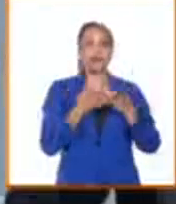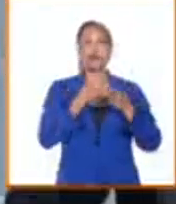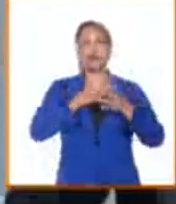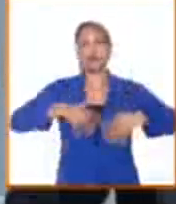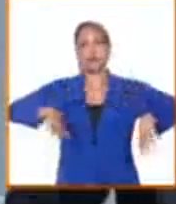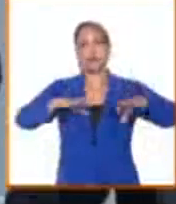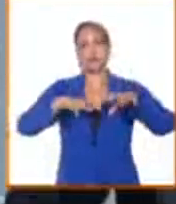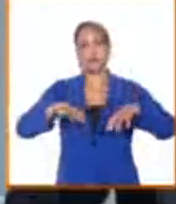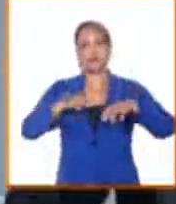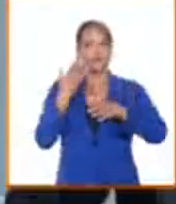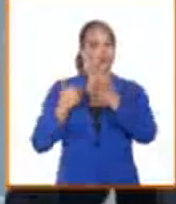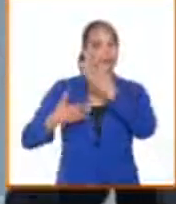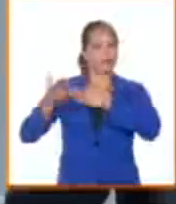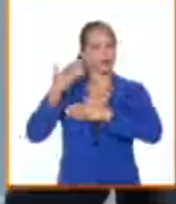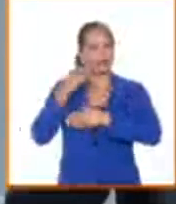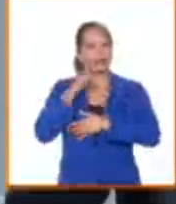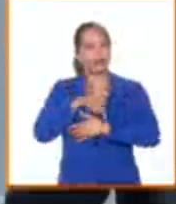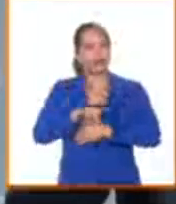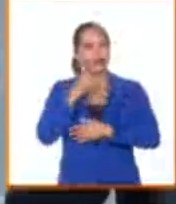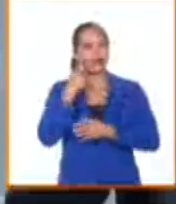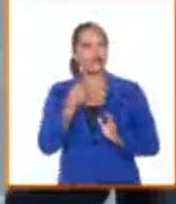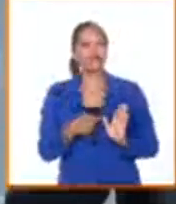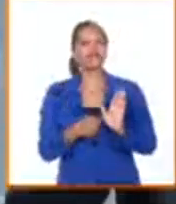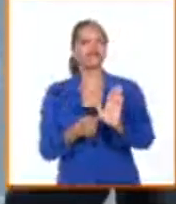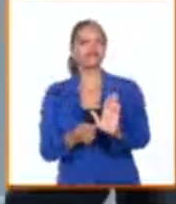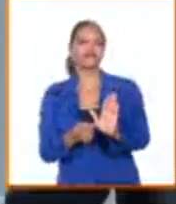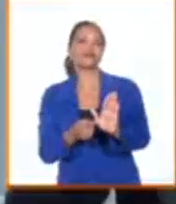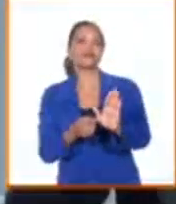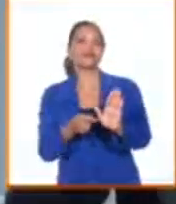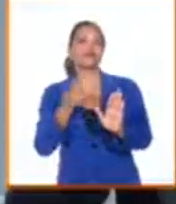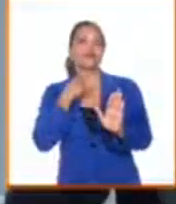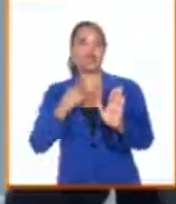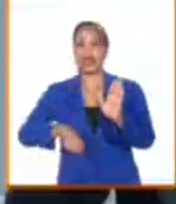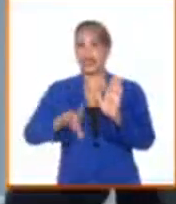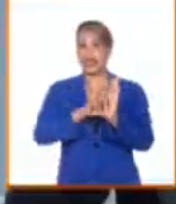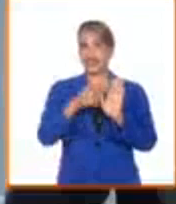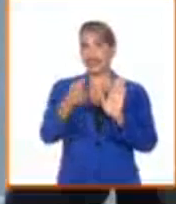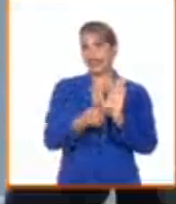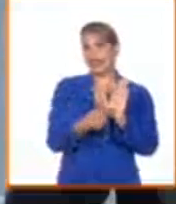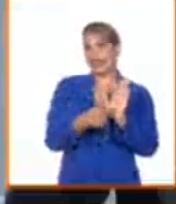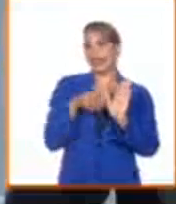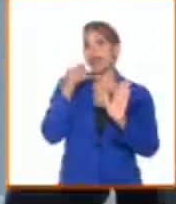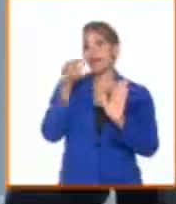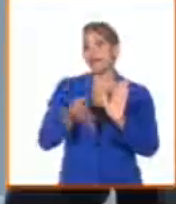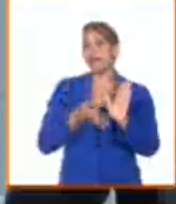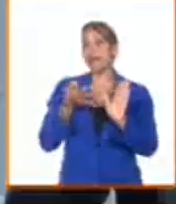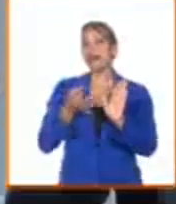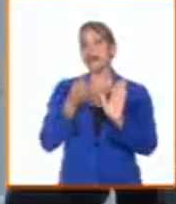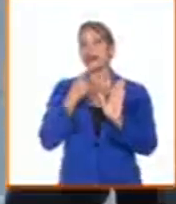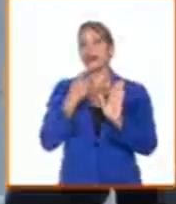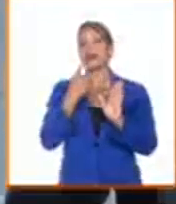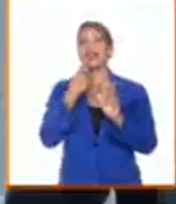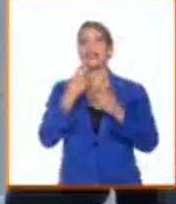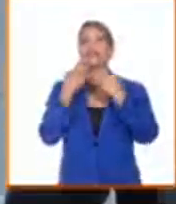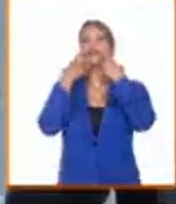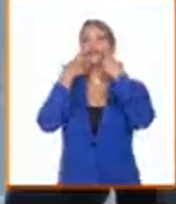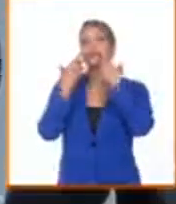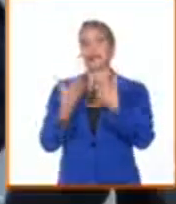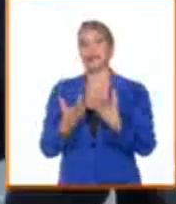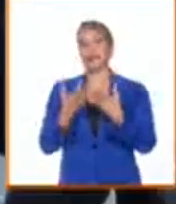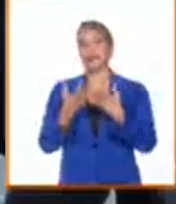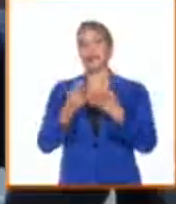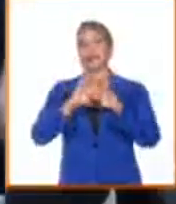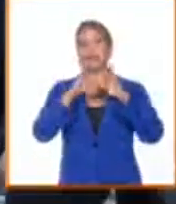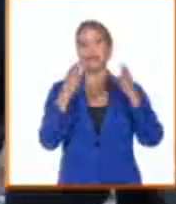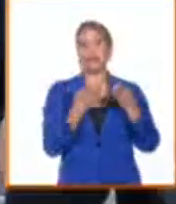que ya las blinda al darle connotación legal y le da el protagonismo que estas organizaciones